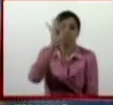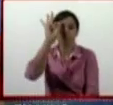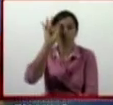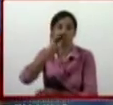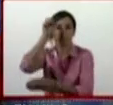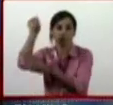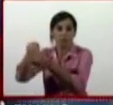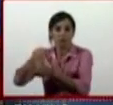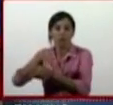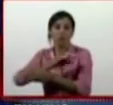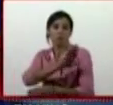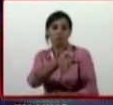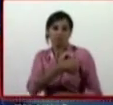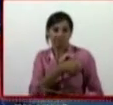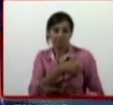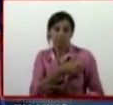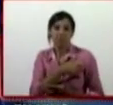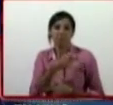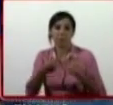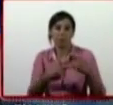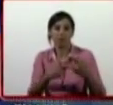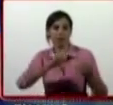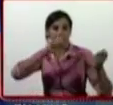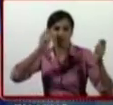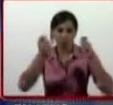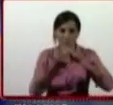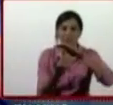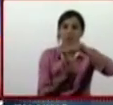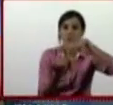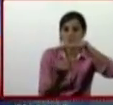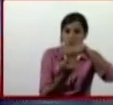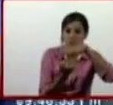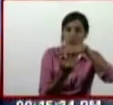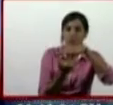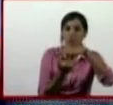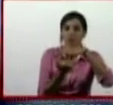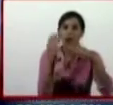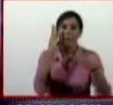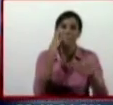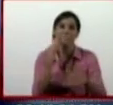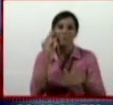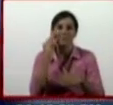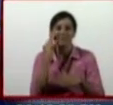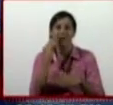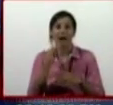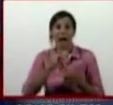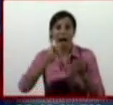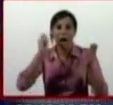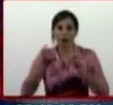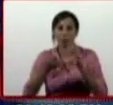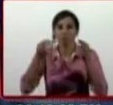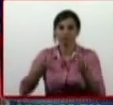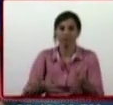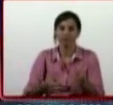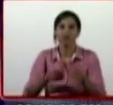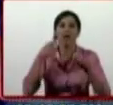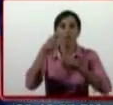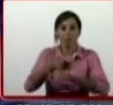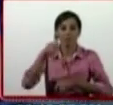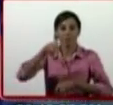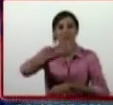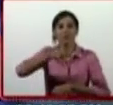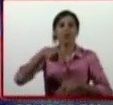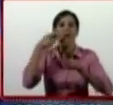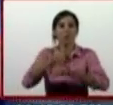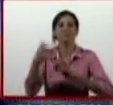Pero de ahí pasamos a Instituto Experimental Tecnológico, a IUTAE, a egresar ahora técnicos superiores. Ahora, después de